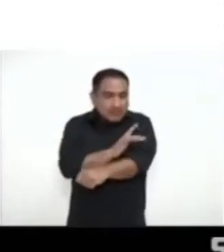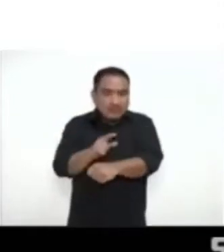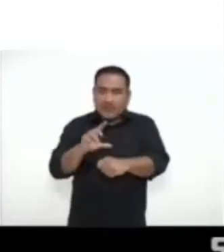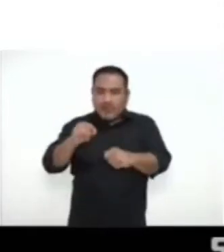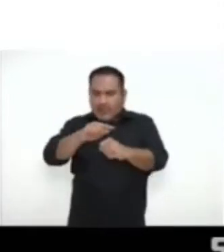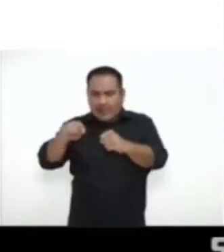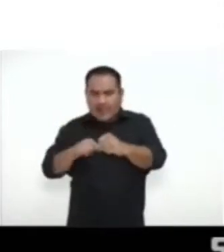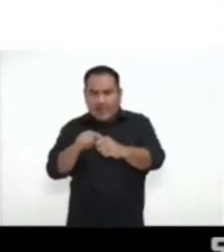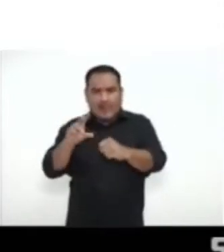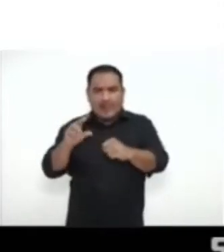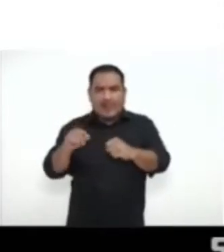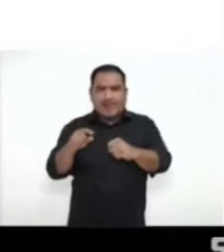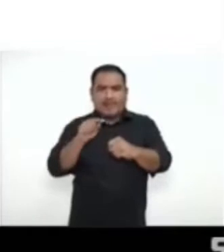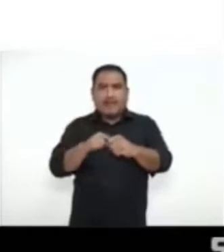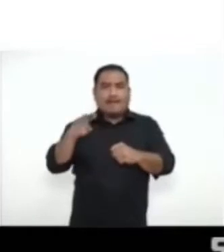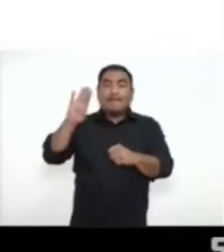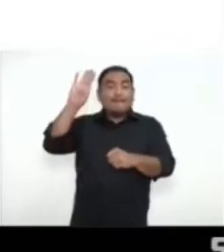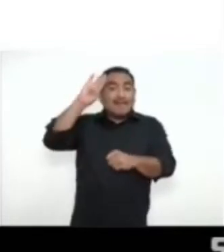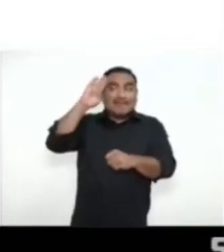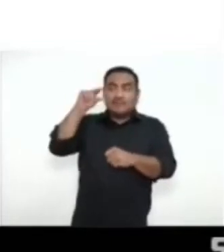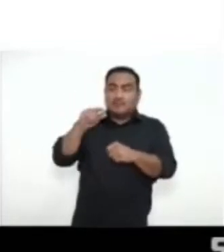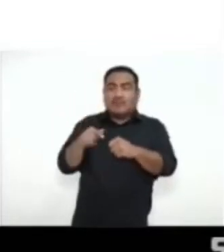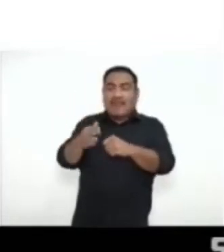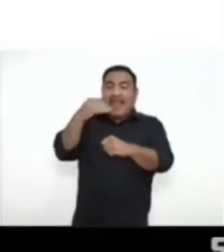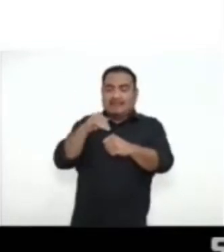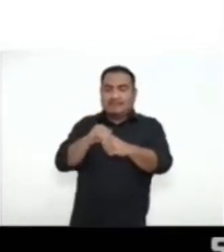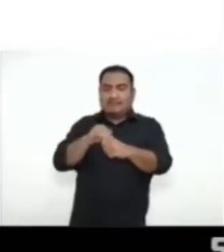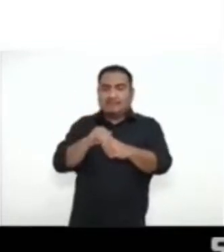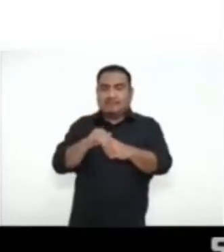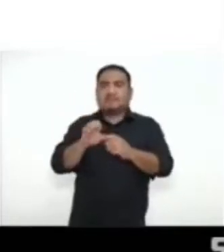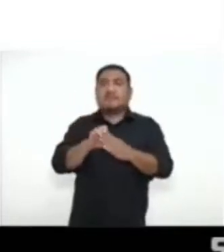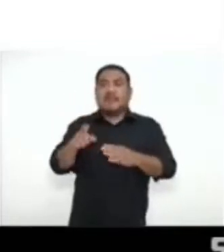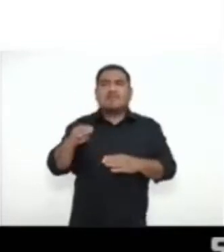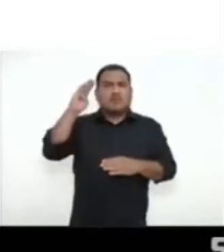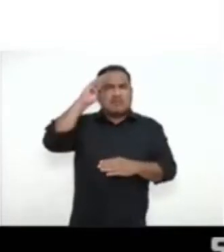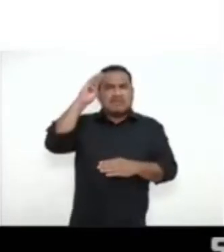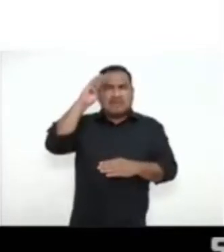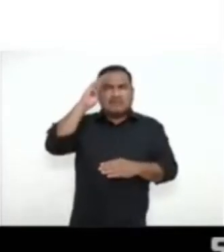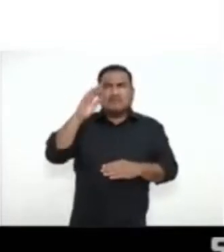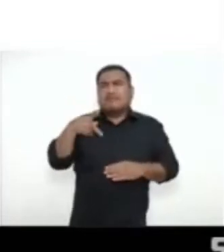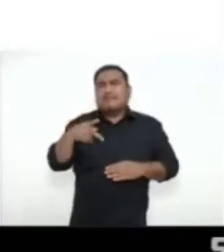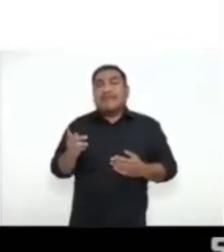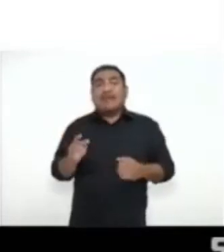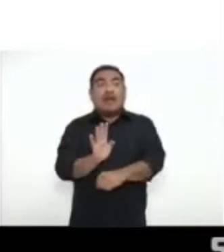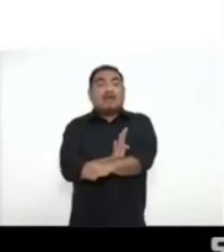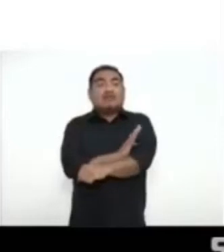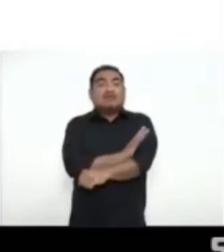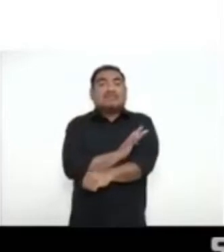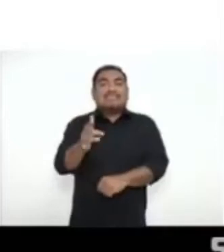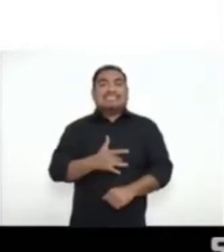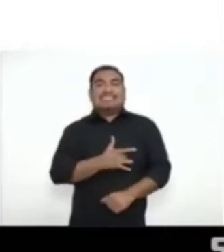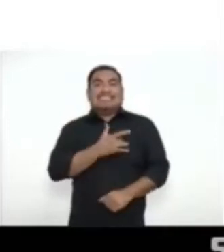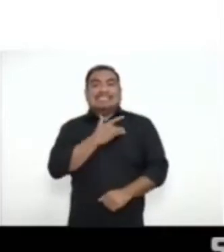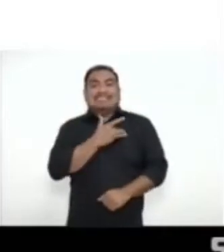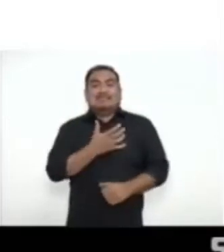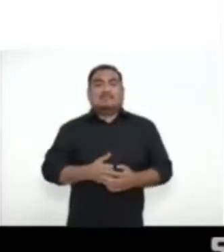córtex, no en donde pensamos. Los pensamientos se piensan, las emociones se